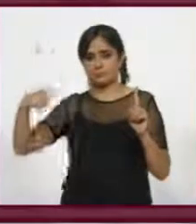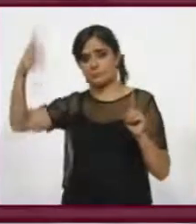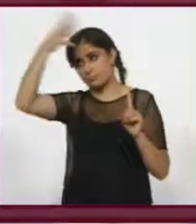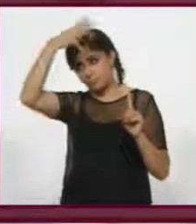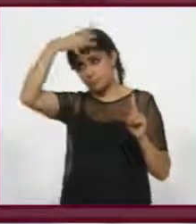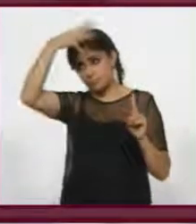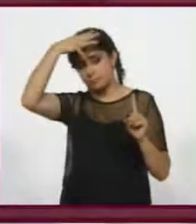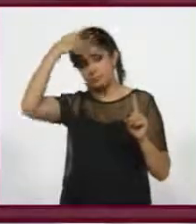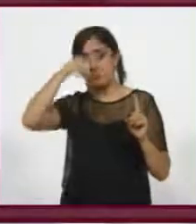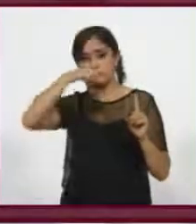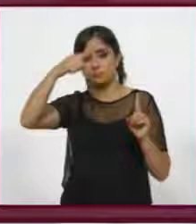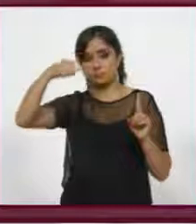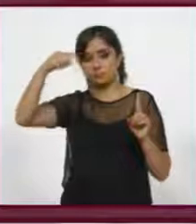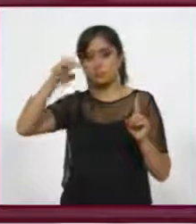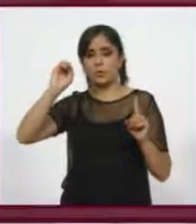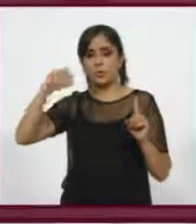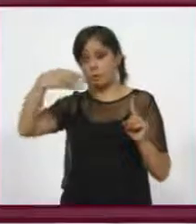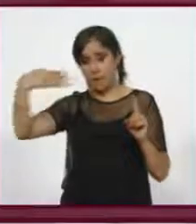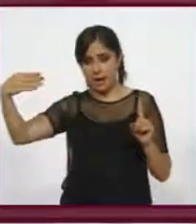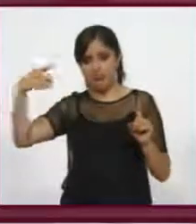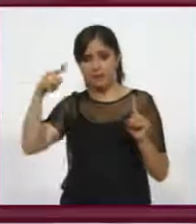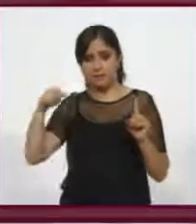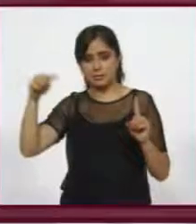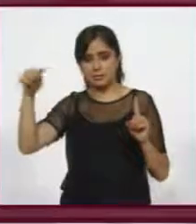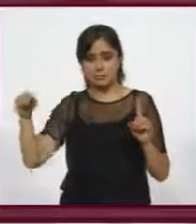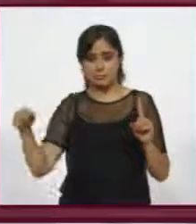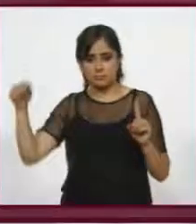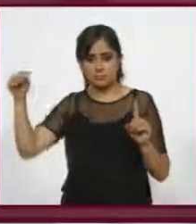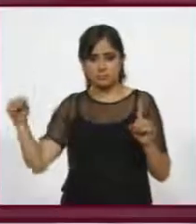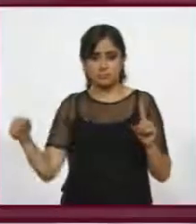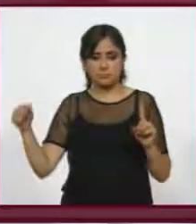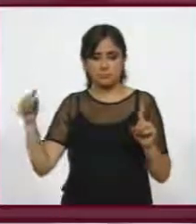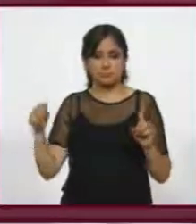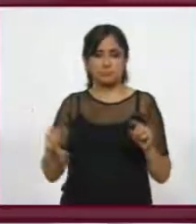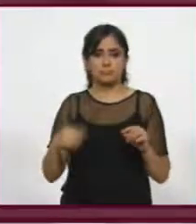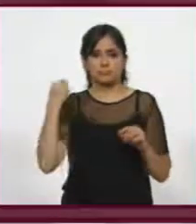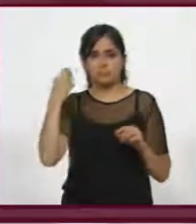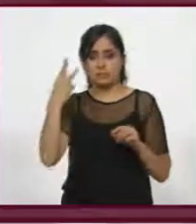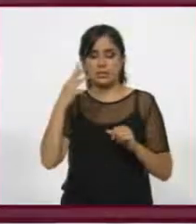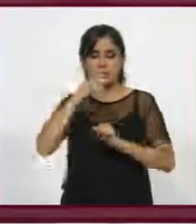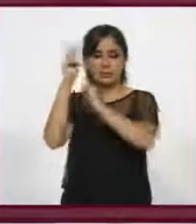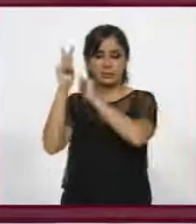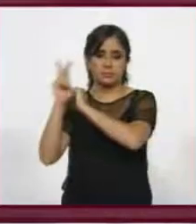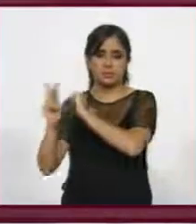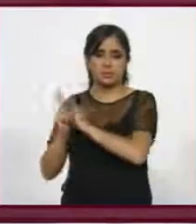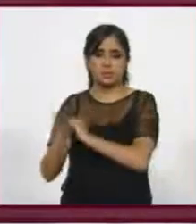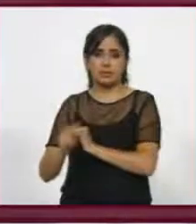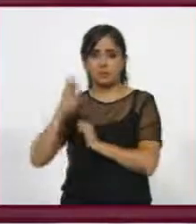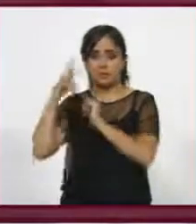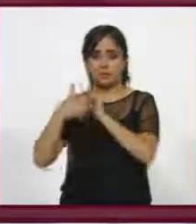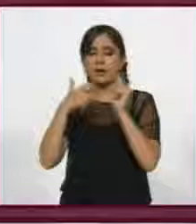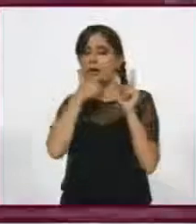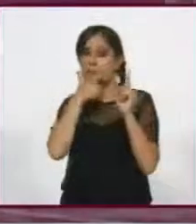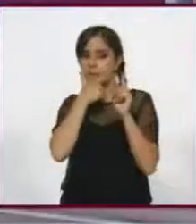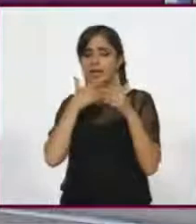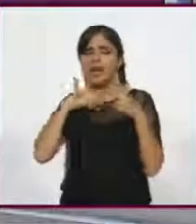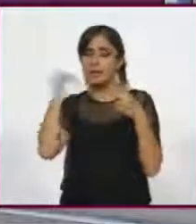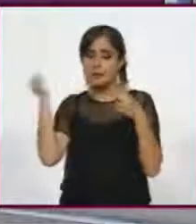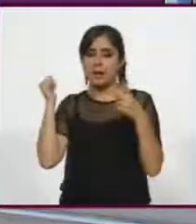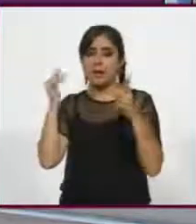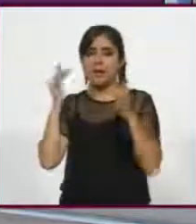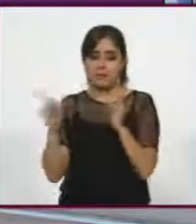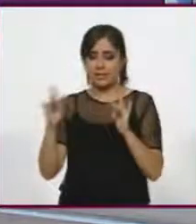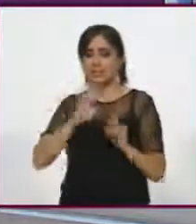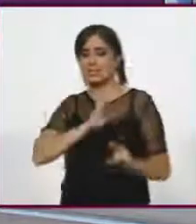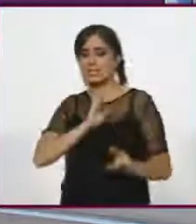Trump, es básicamente el periodo de Obama. ¿No? Y estos son 3 países europeos, la Gran Bretaña, Alemania,